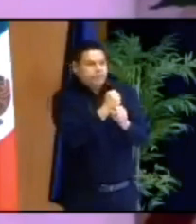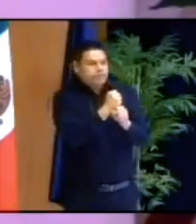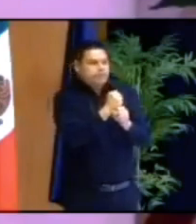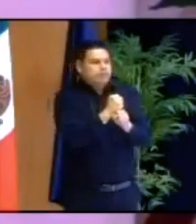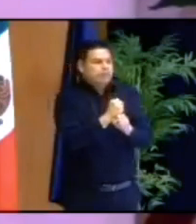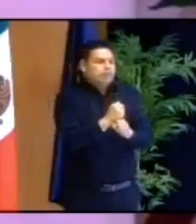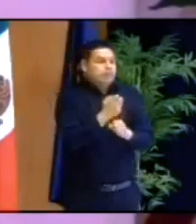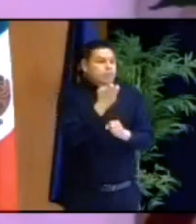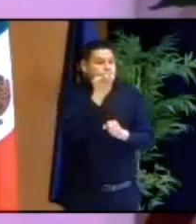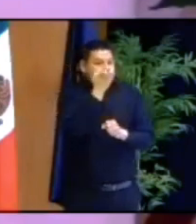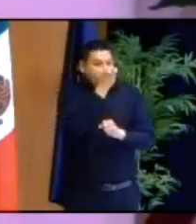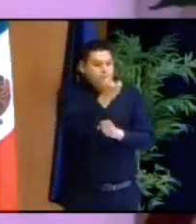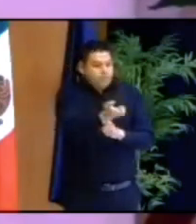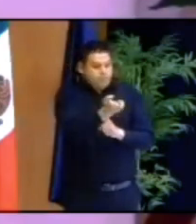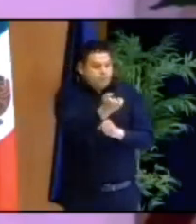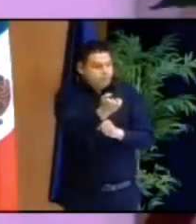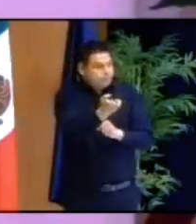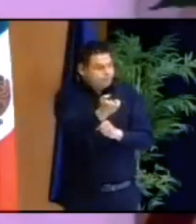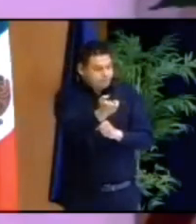y por eso